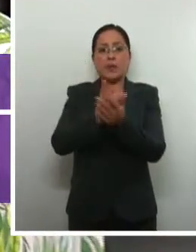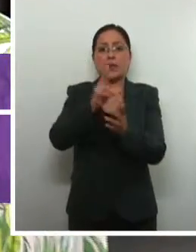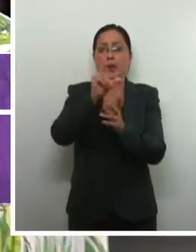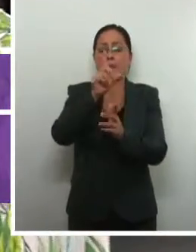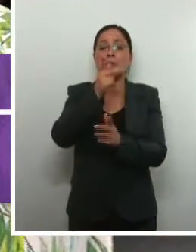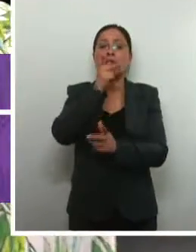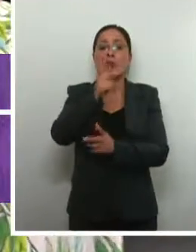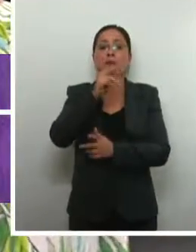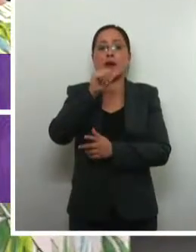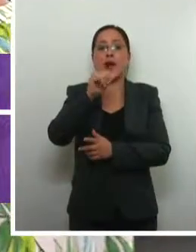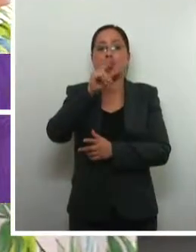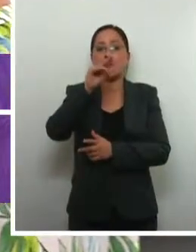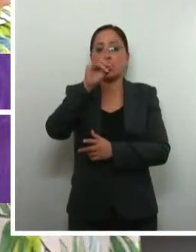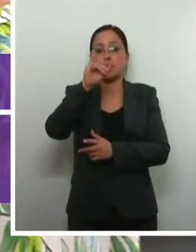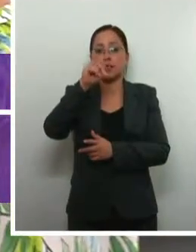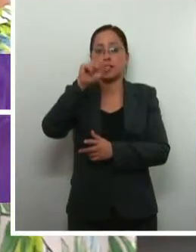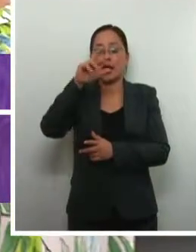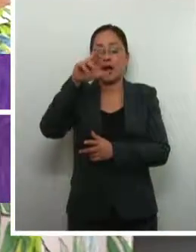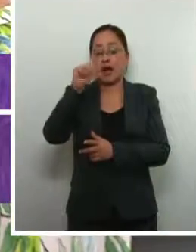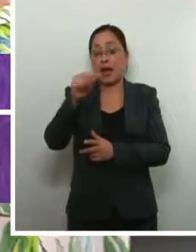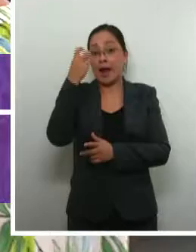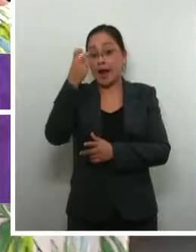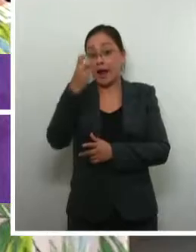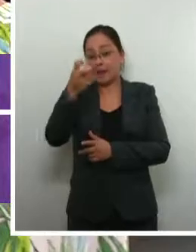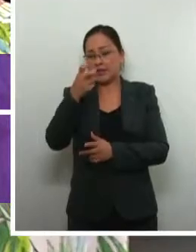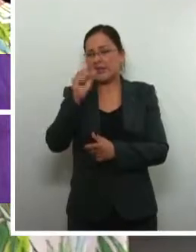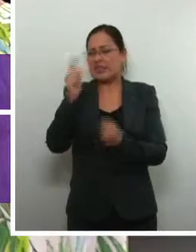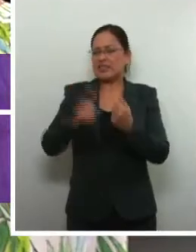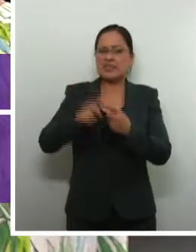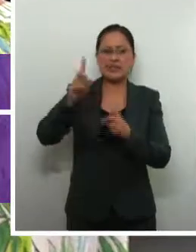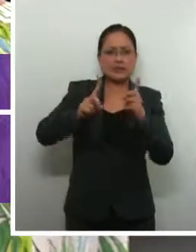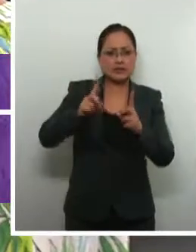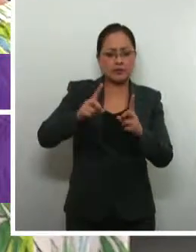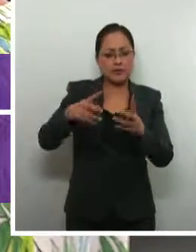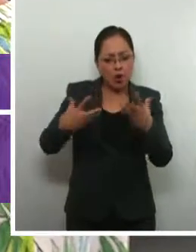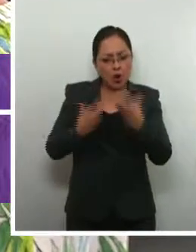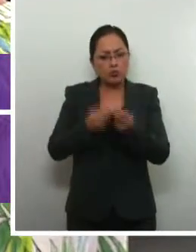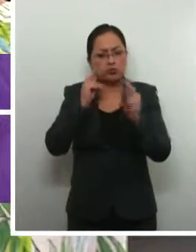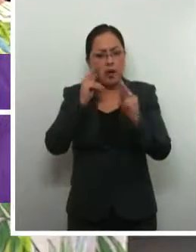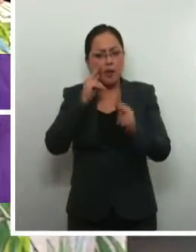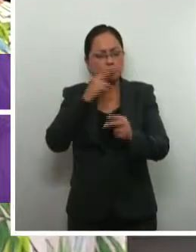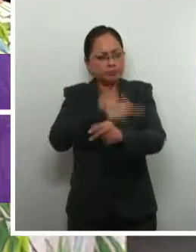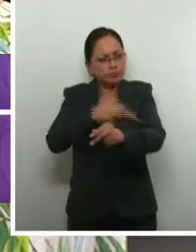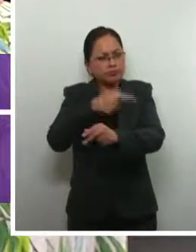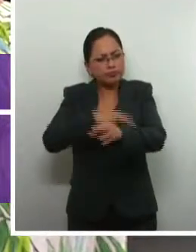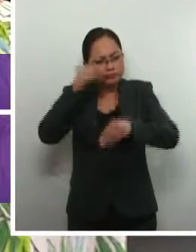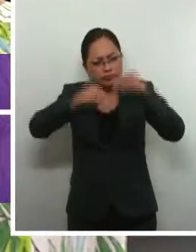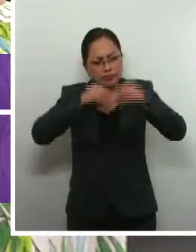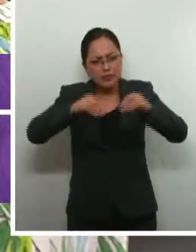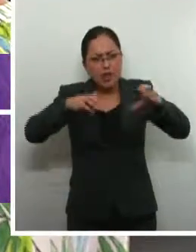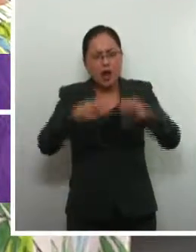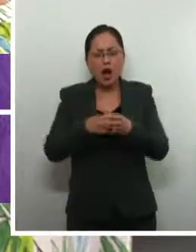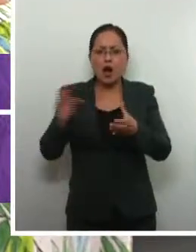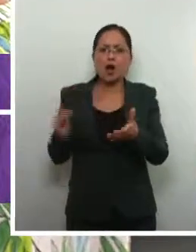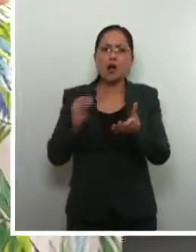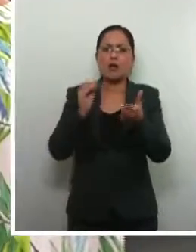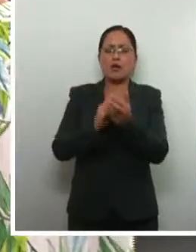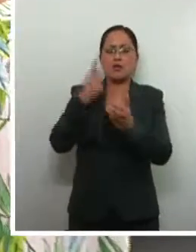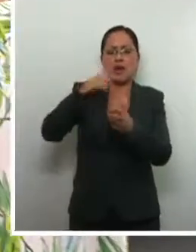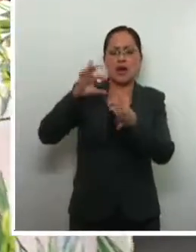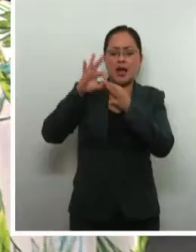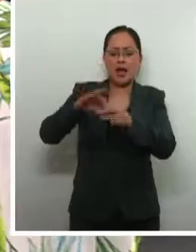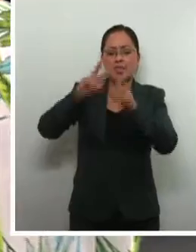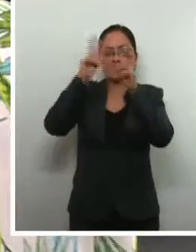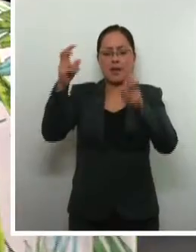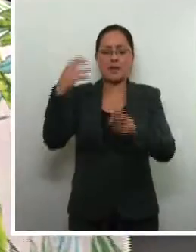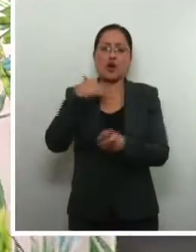auditará la que genera ruido. Pulámosla juntos y veamos cómo puede quedar ya como parte integral del sistema